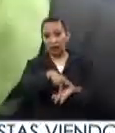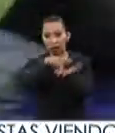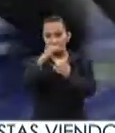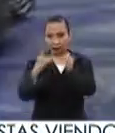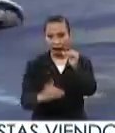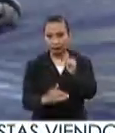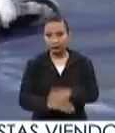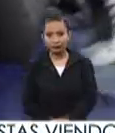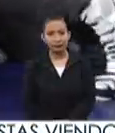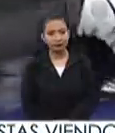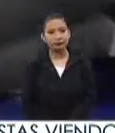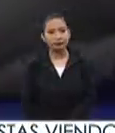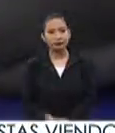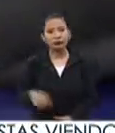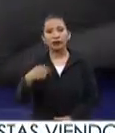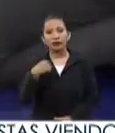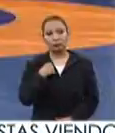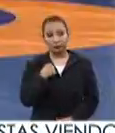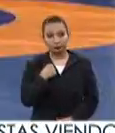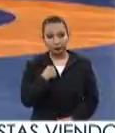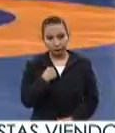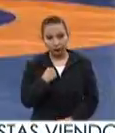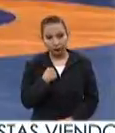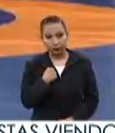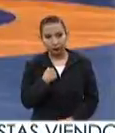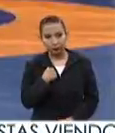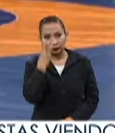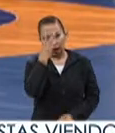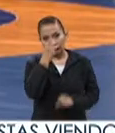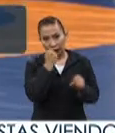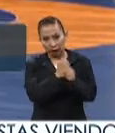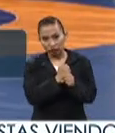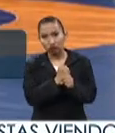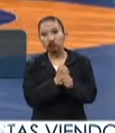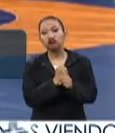kilogramos. He estado los 3